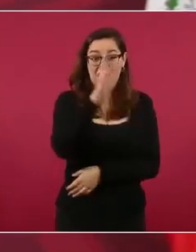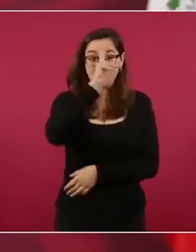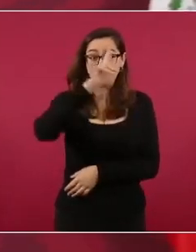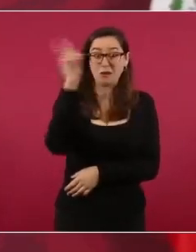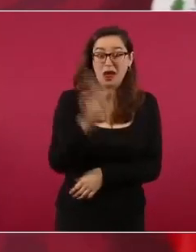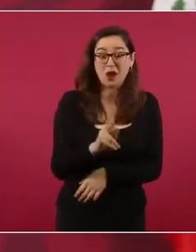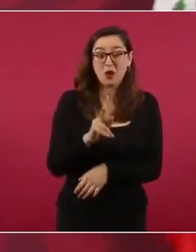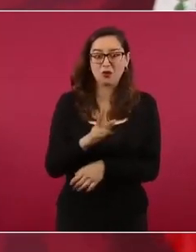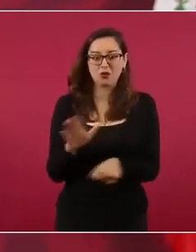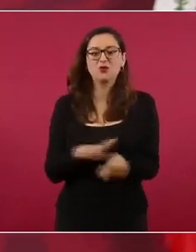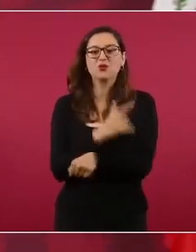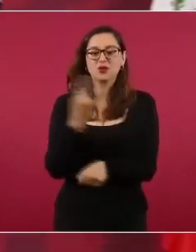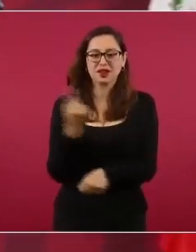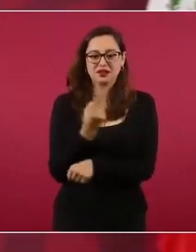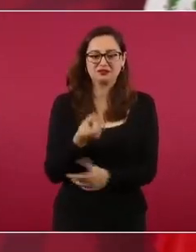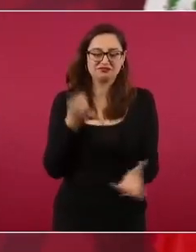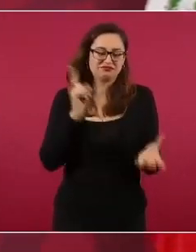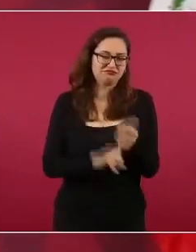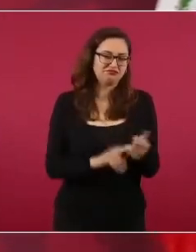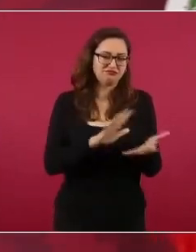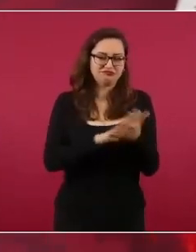porque están al servicio